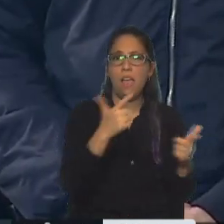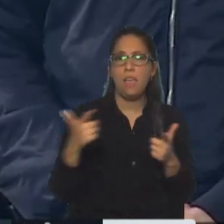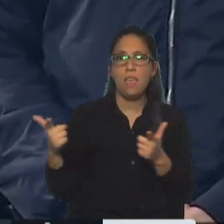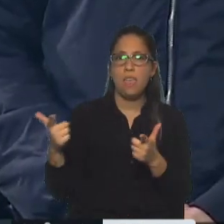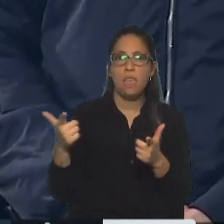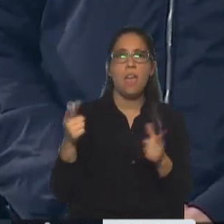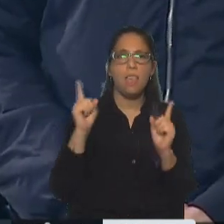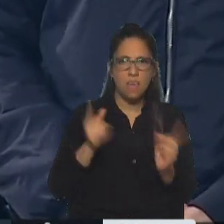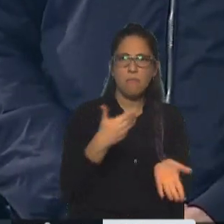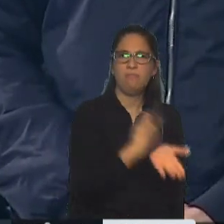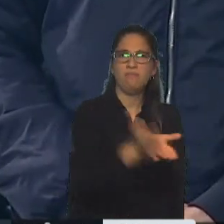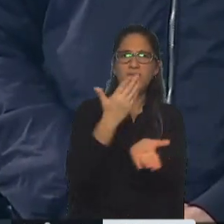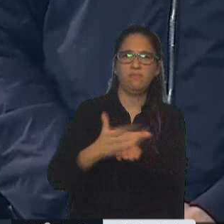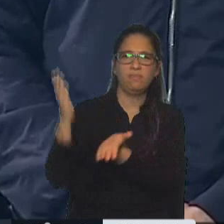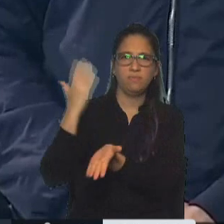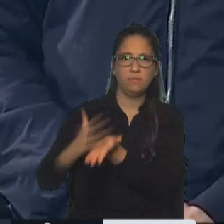y la exclusión.